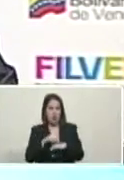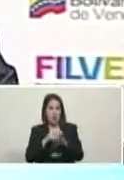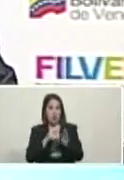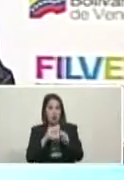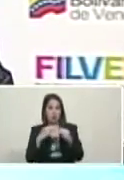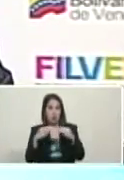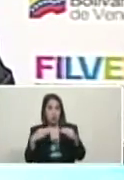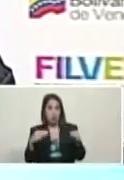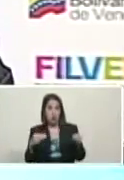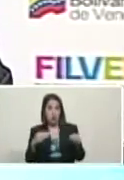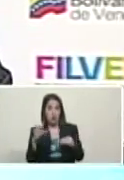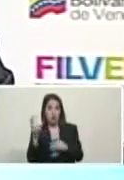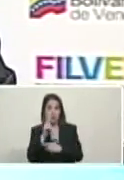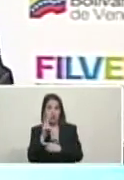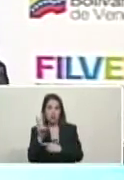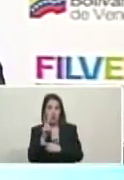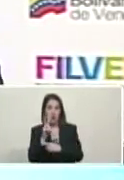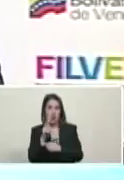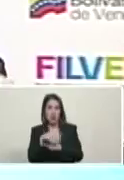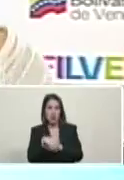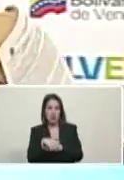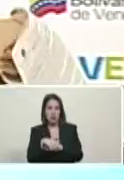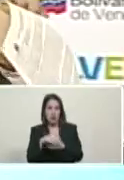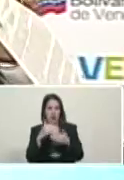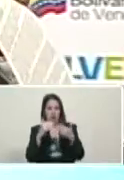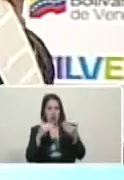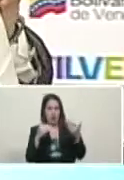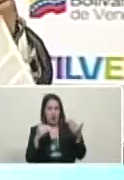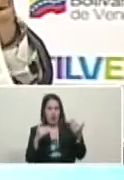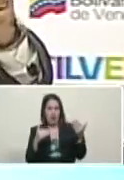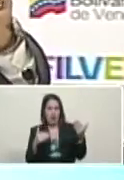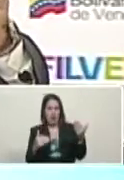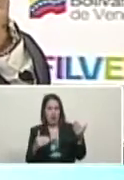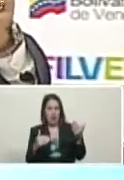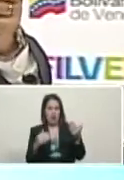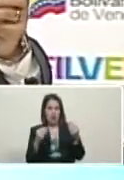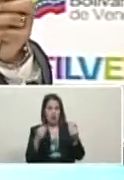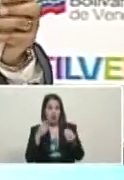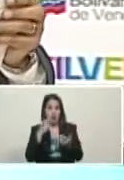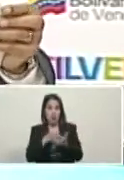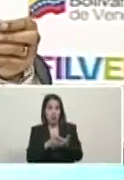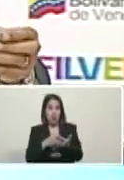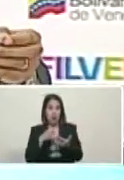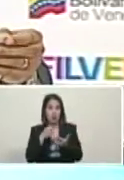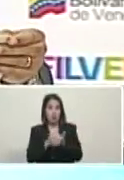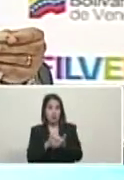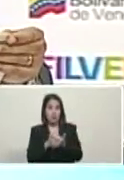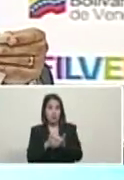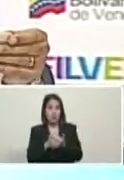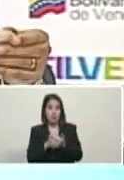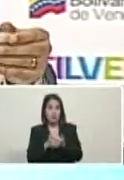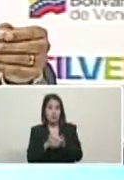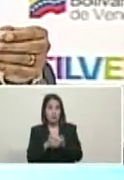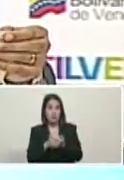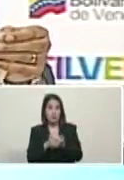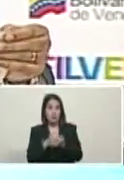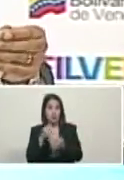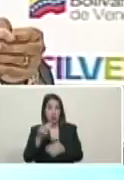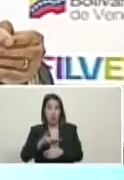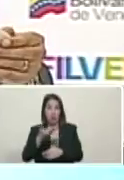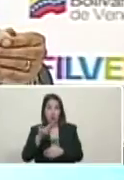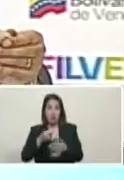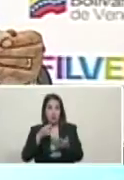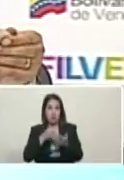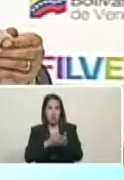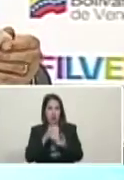Públicas de Venezuela. Aquí hay un conjunto de recursos para invertir. Hay que invertir en la cultura, hay